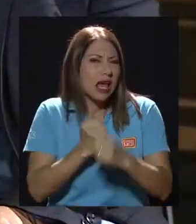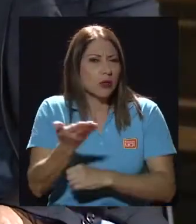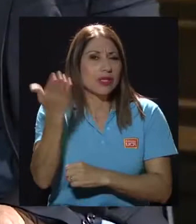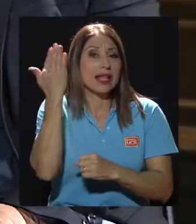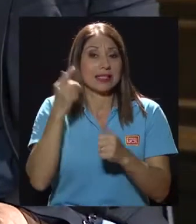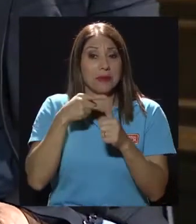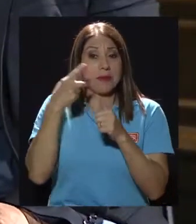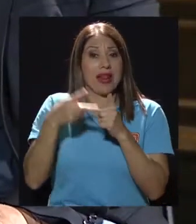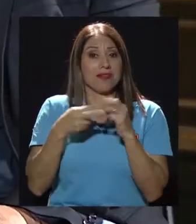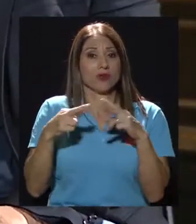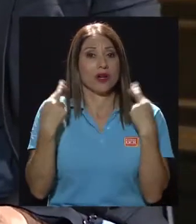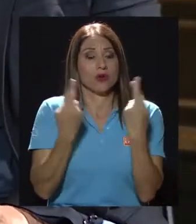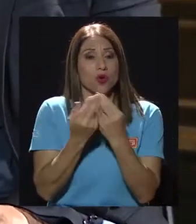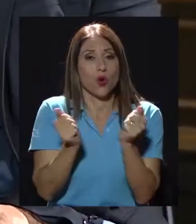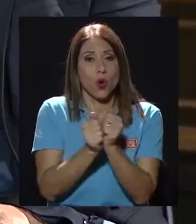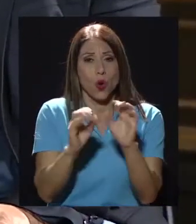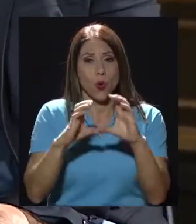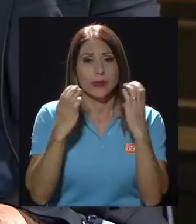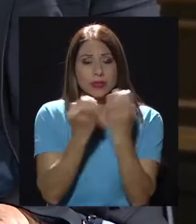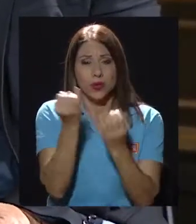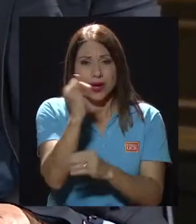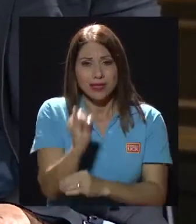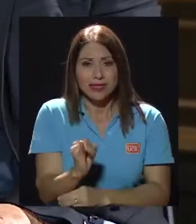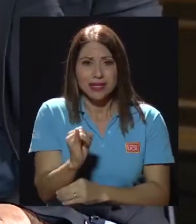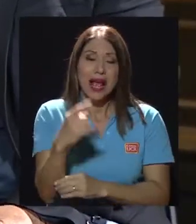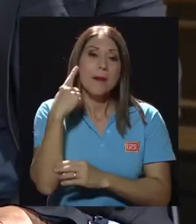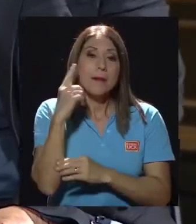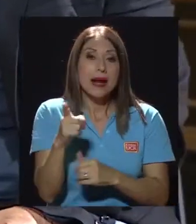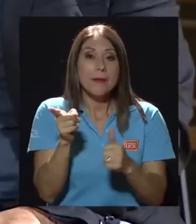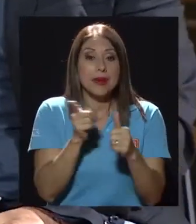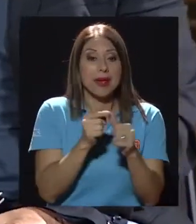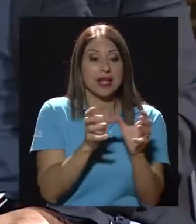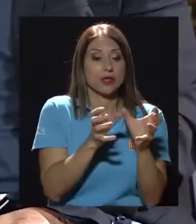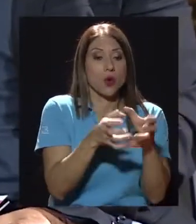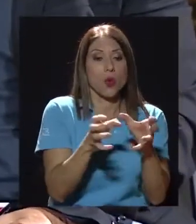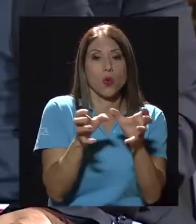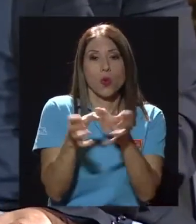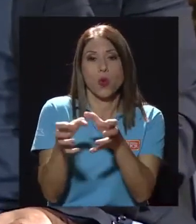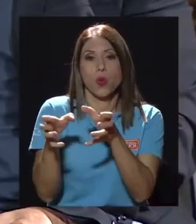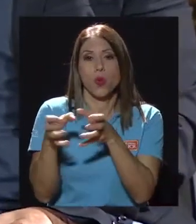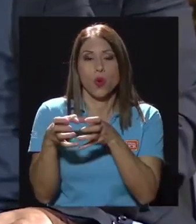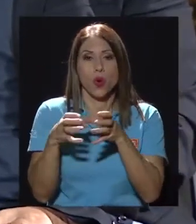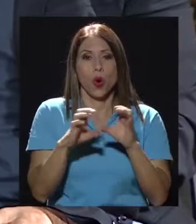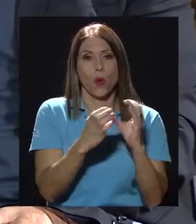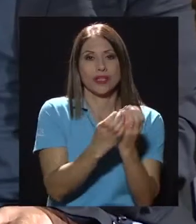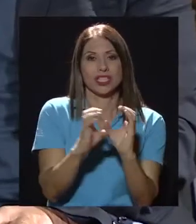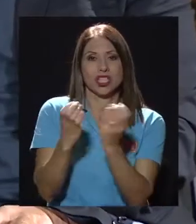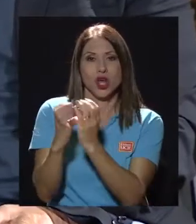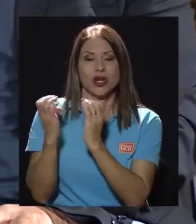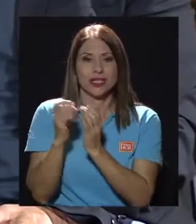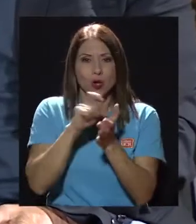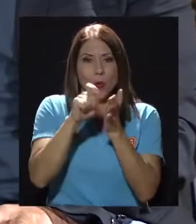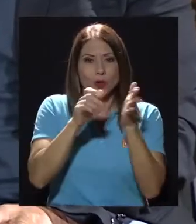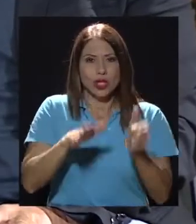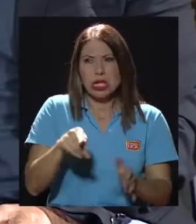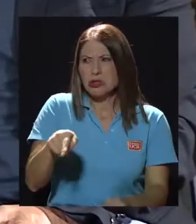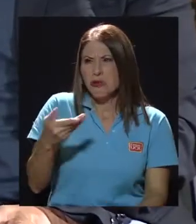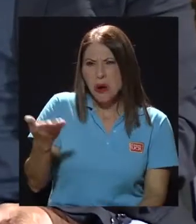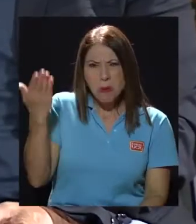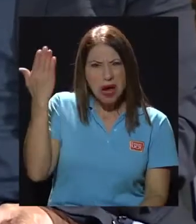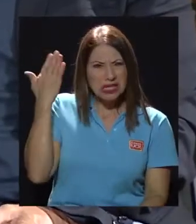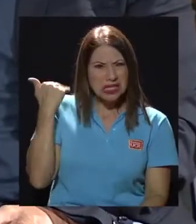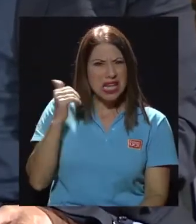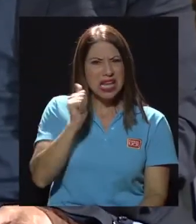con la Comisión Artística para hacer las primeras comisiones de los compositores, eso fue hace como... Es cierto, fue... 15, 17